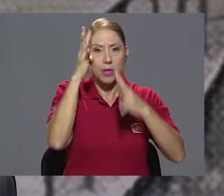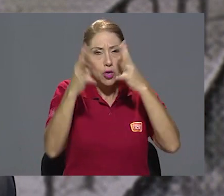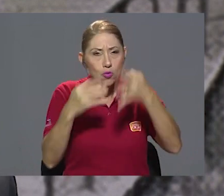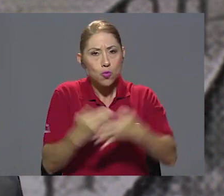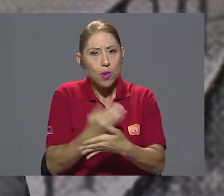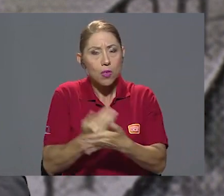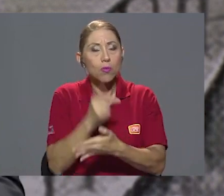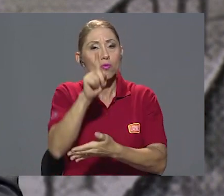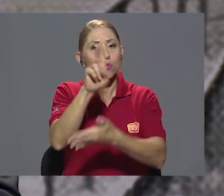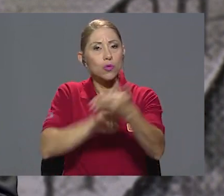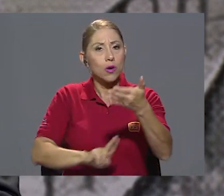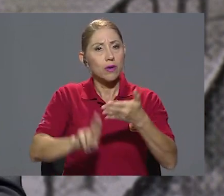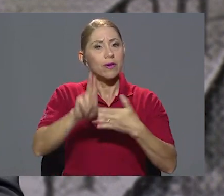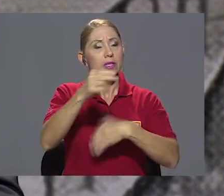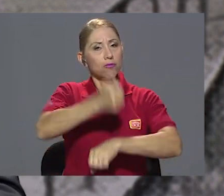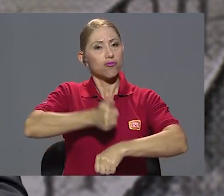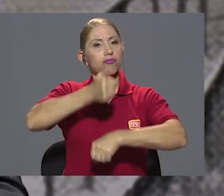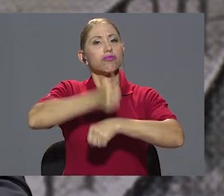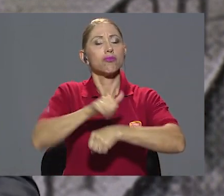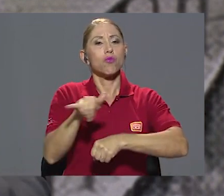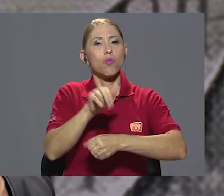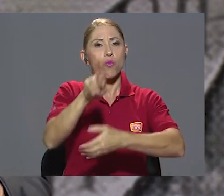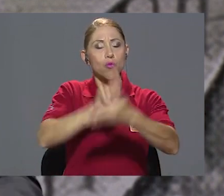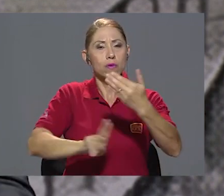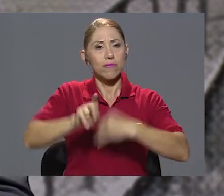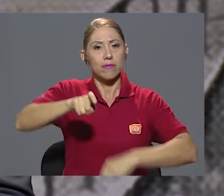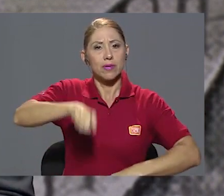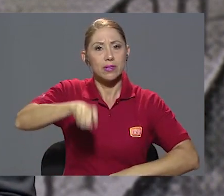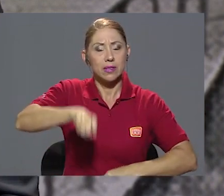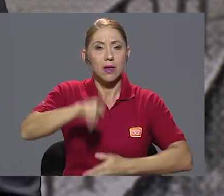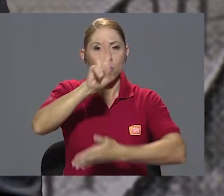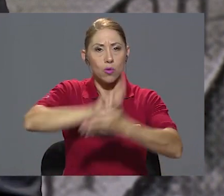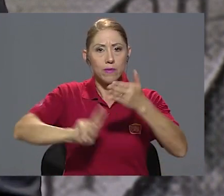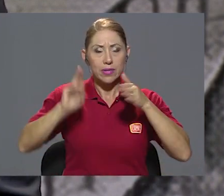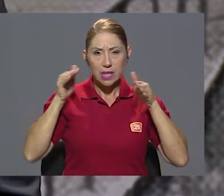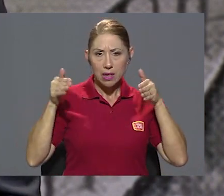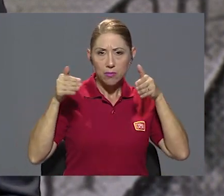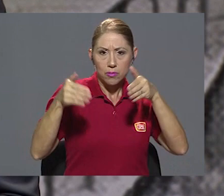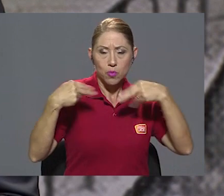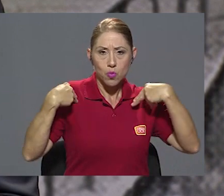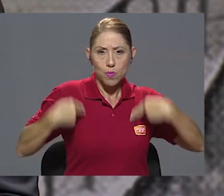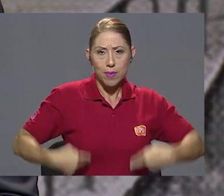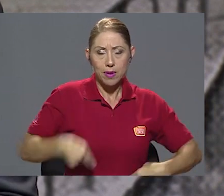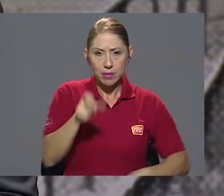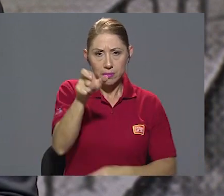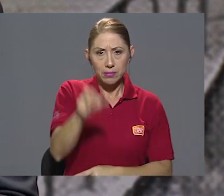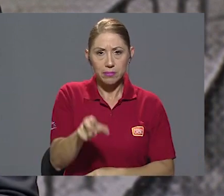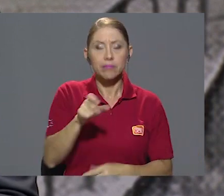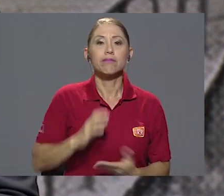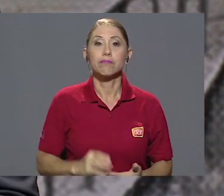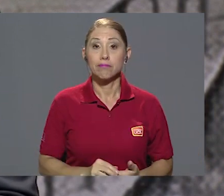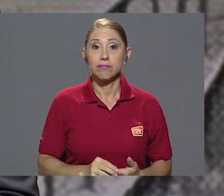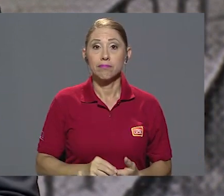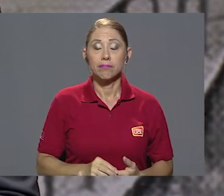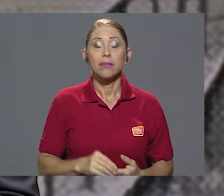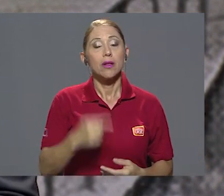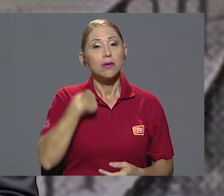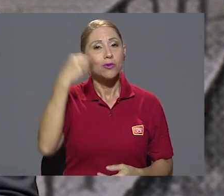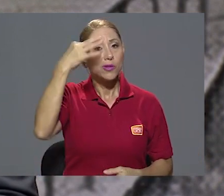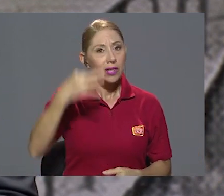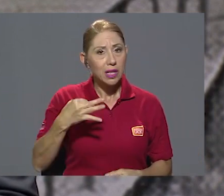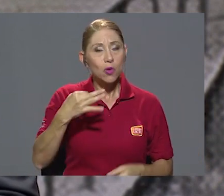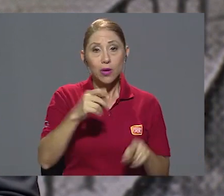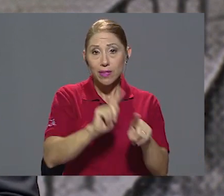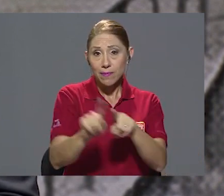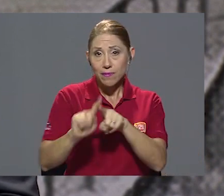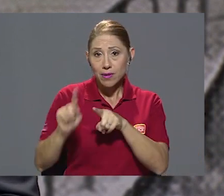una universidad que se reafirma como universidad necesaria, universidad humanista. Y yo creo que en esa línea